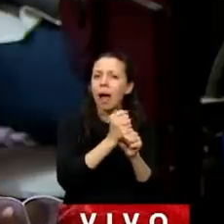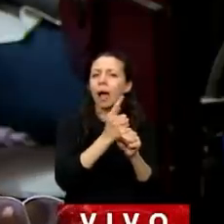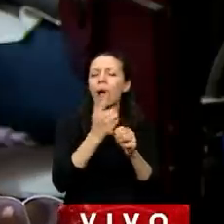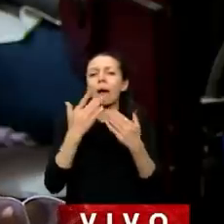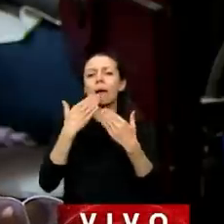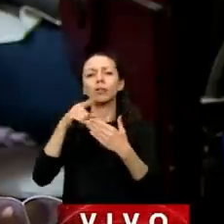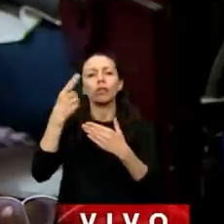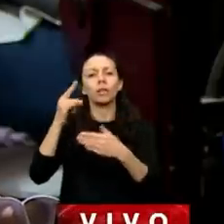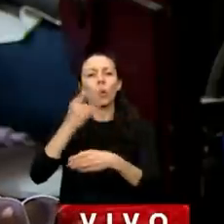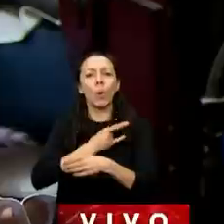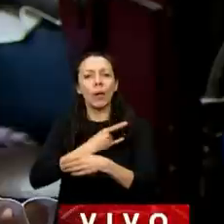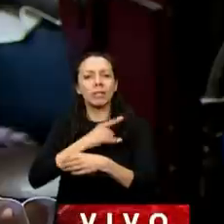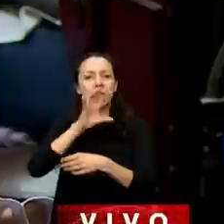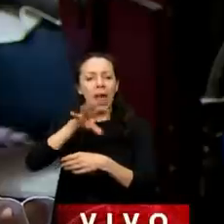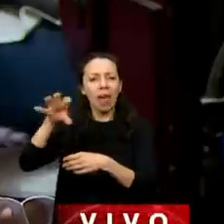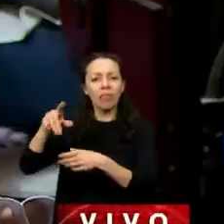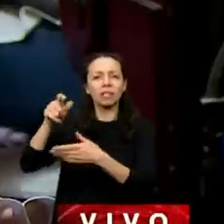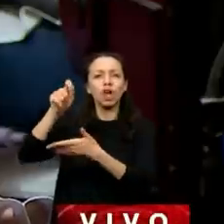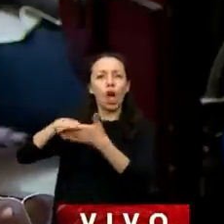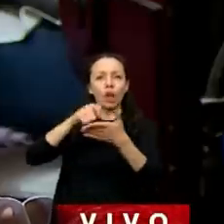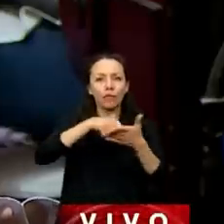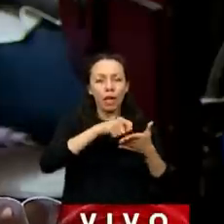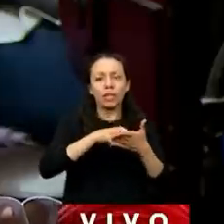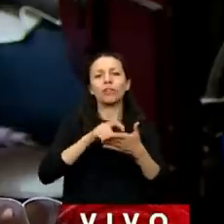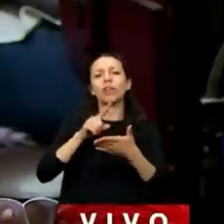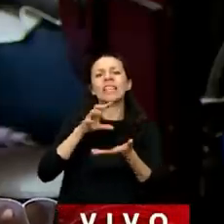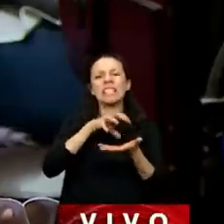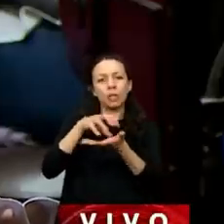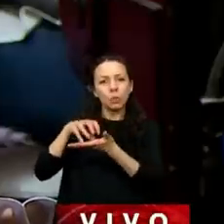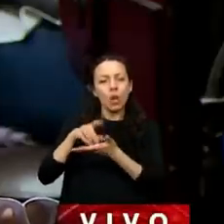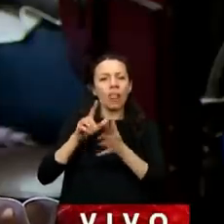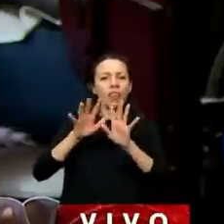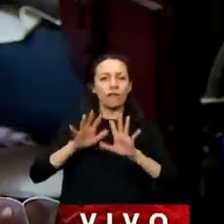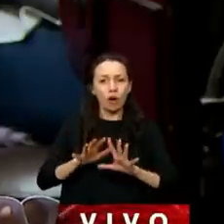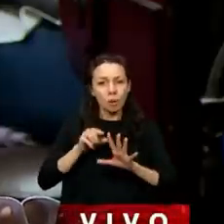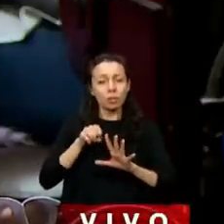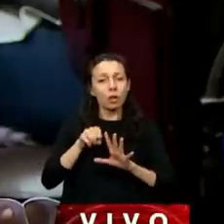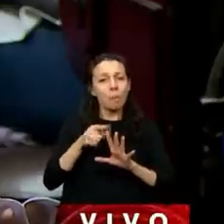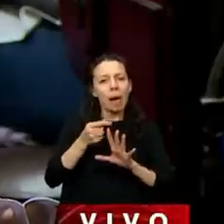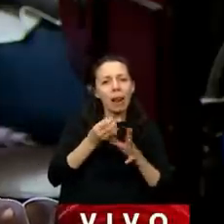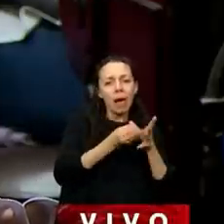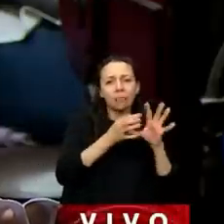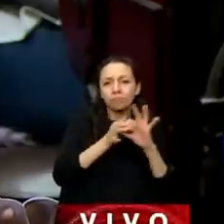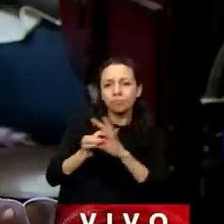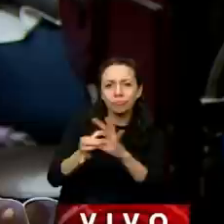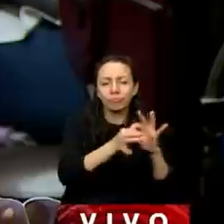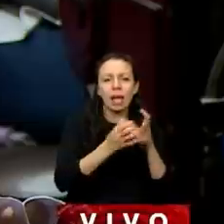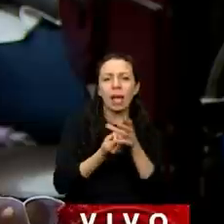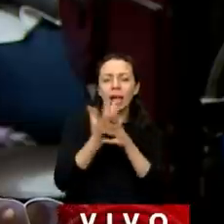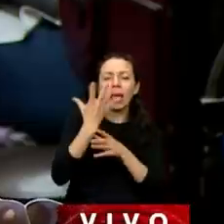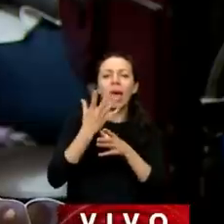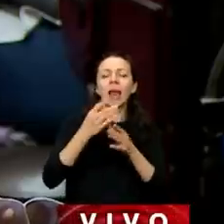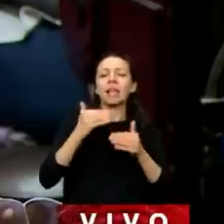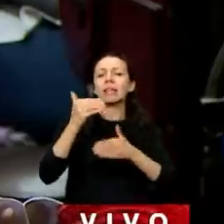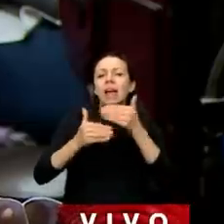convenios entre las universidades y las instituciones formadoras para el desarrollo de ciclos de complementación